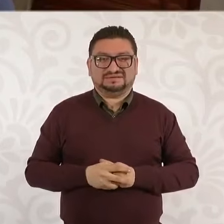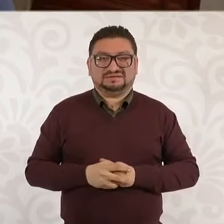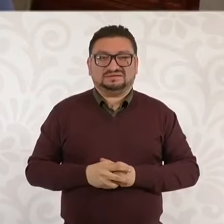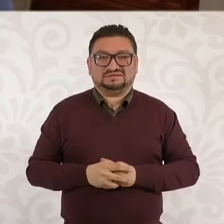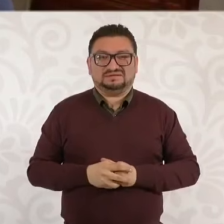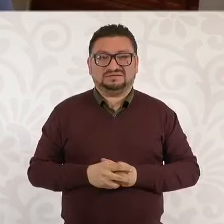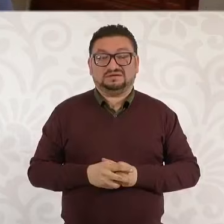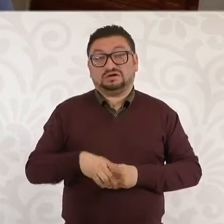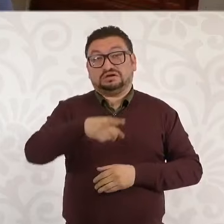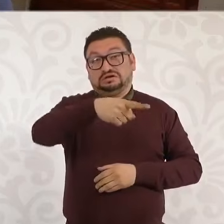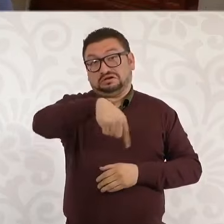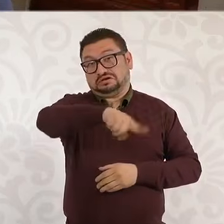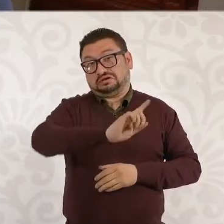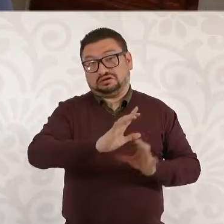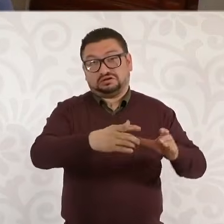Aquí tenían sus argumentos